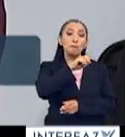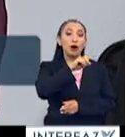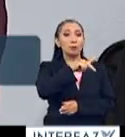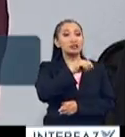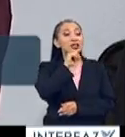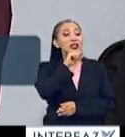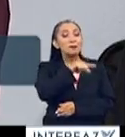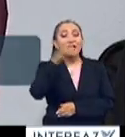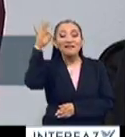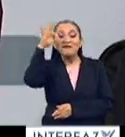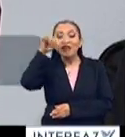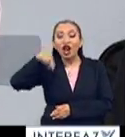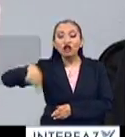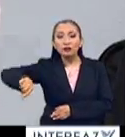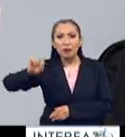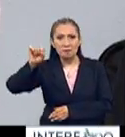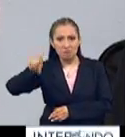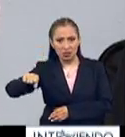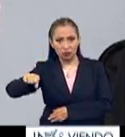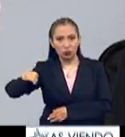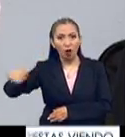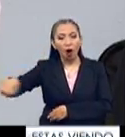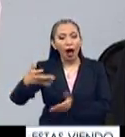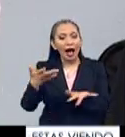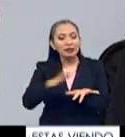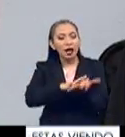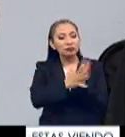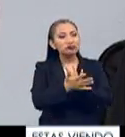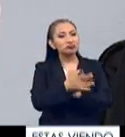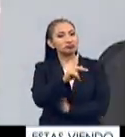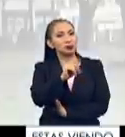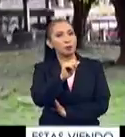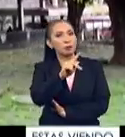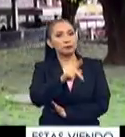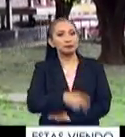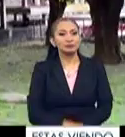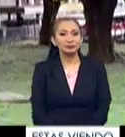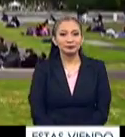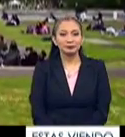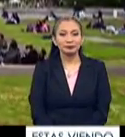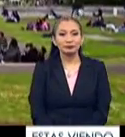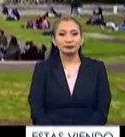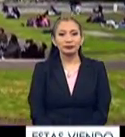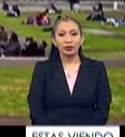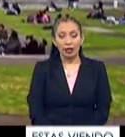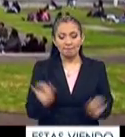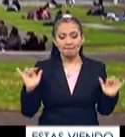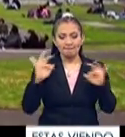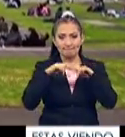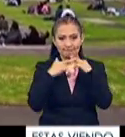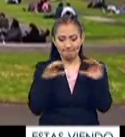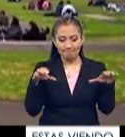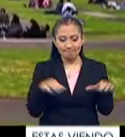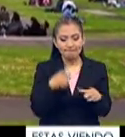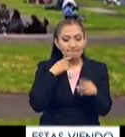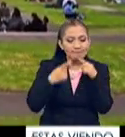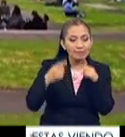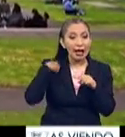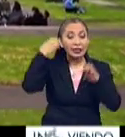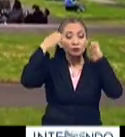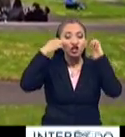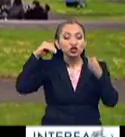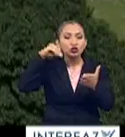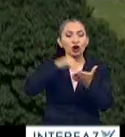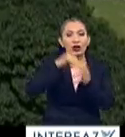sino que la filosofía en sí misma se vuelva pop. El coloquio se complementa con una exposición